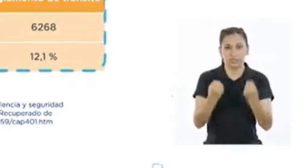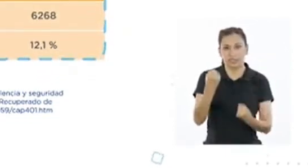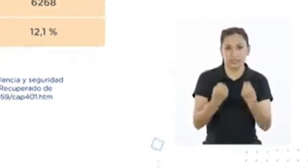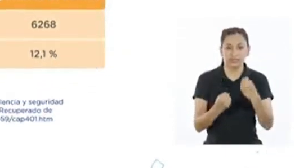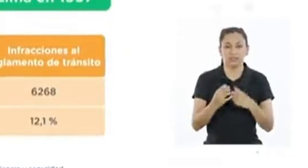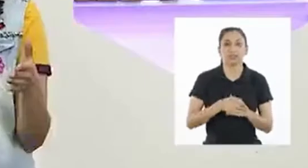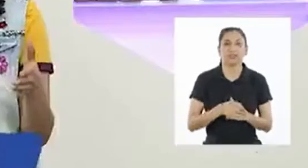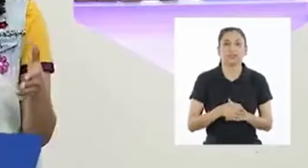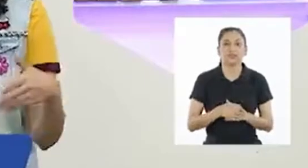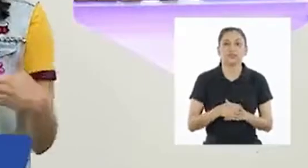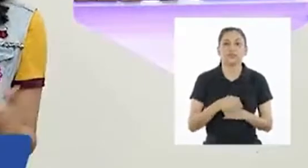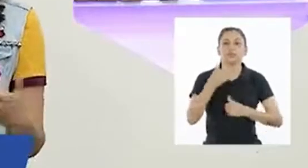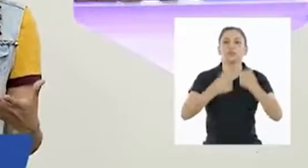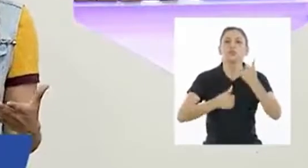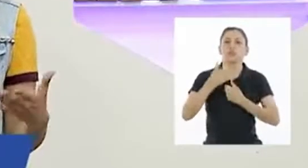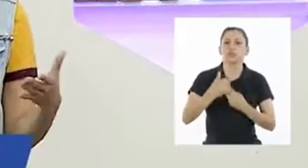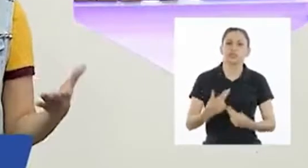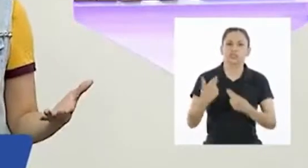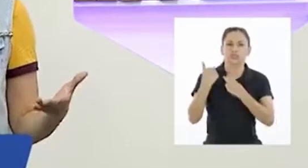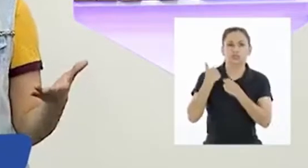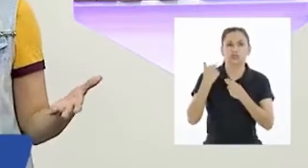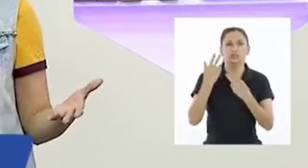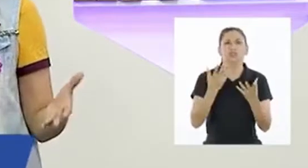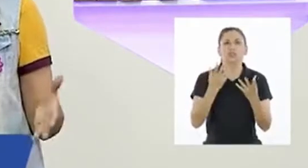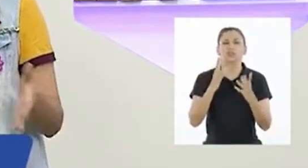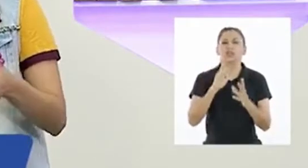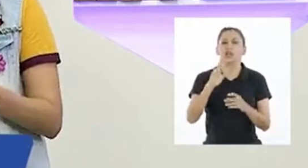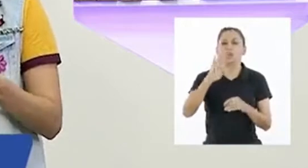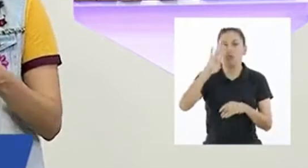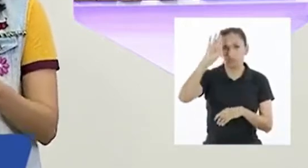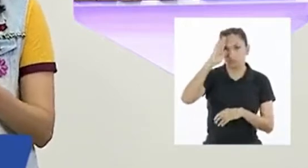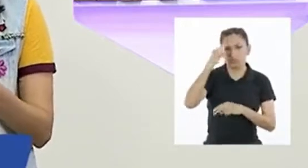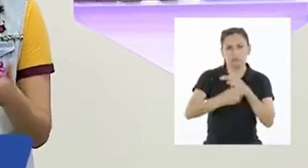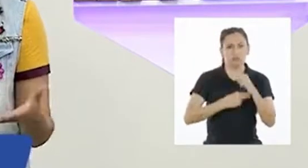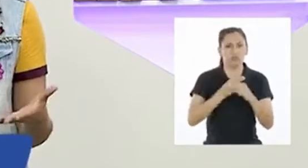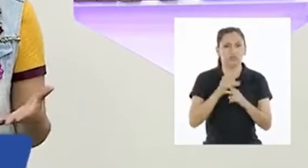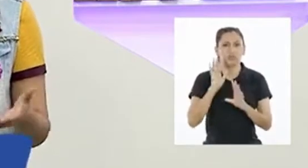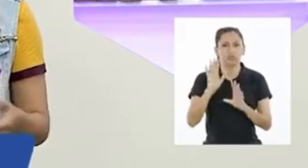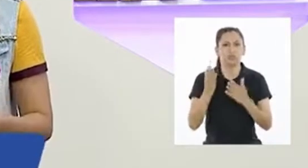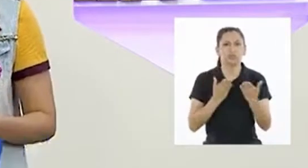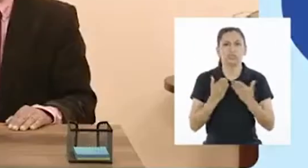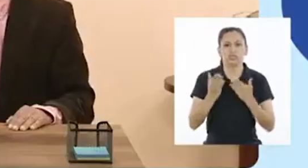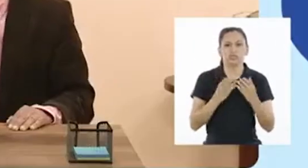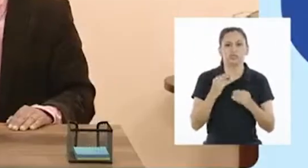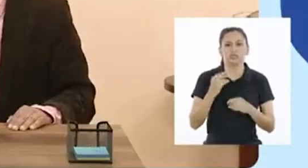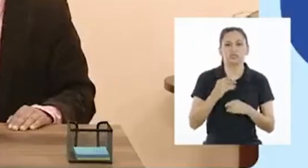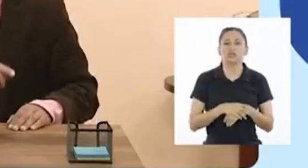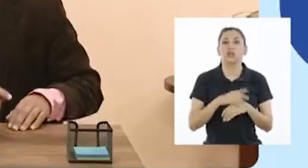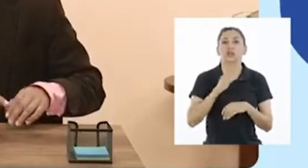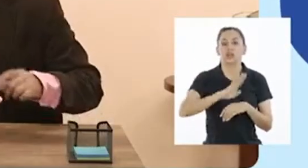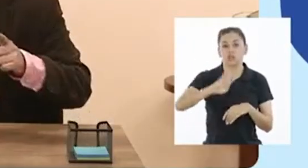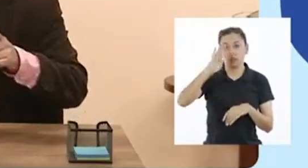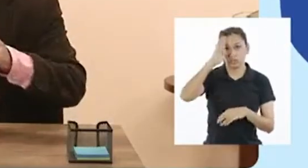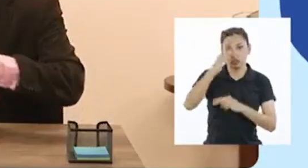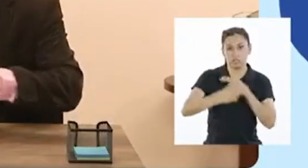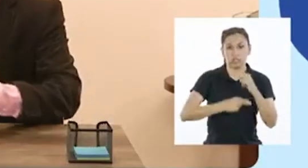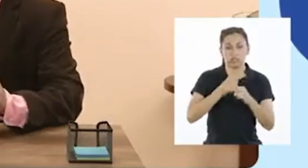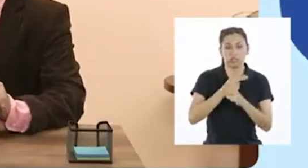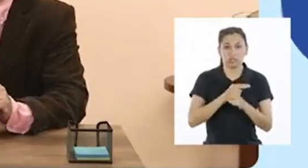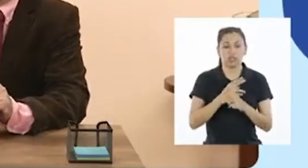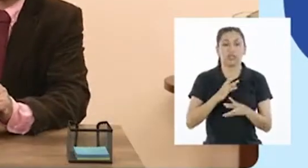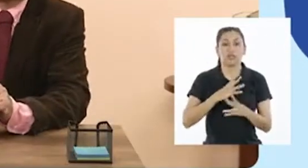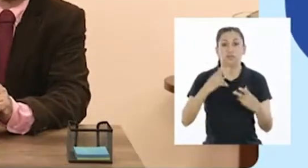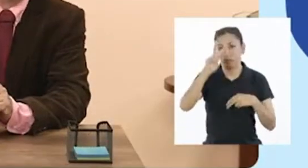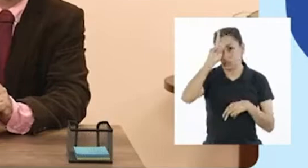tránsito. Entonces, ¿cuál es el papel de la Policía Nacional respecto al servicio de serenazgo? La Policía Nacional del Perú y